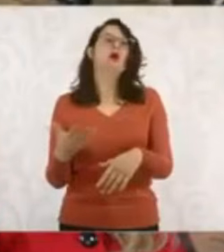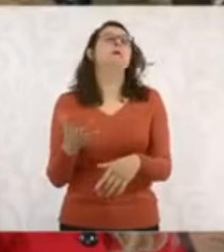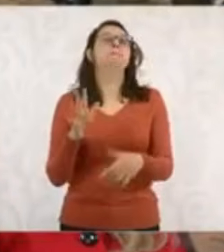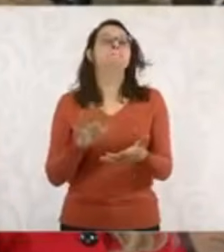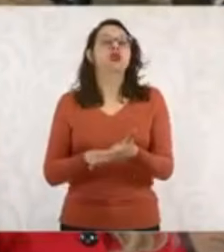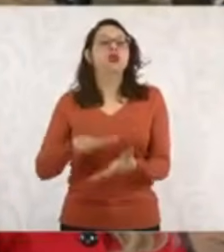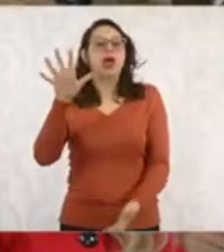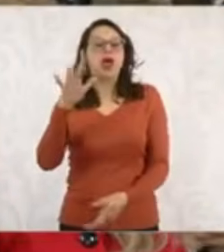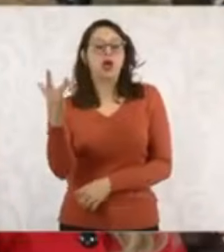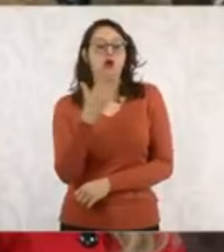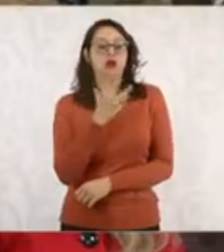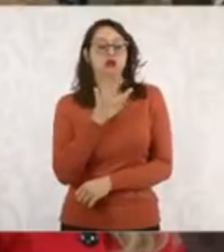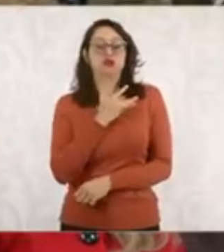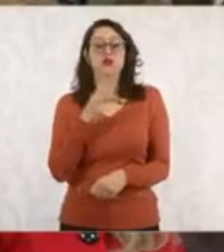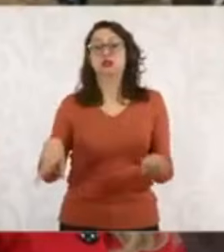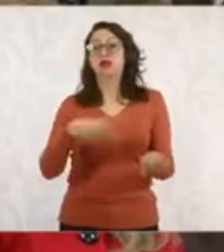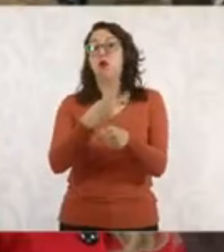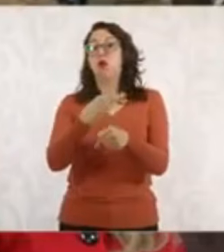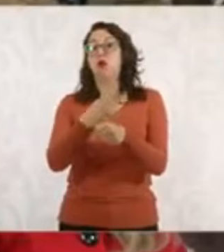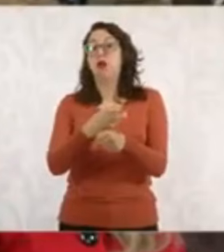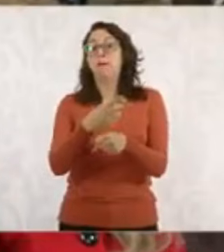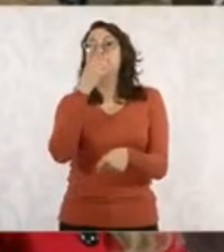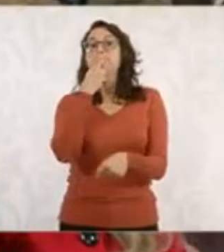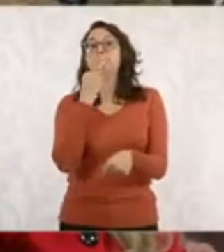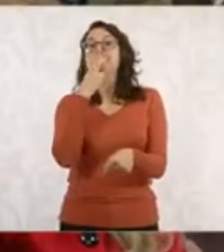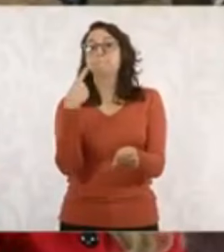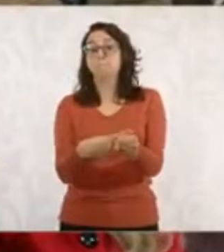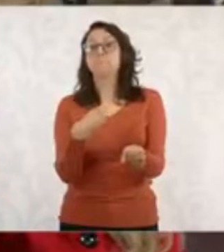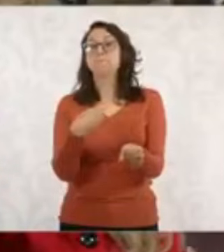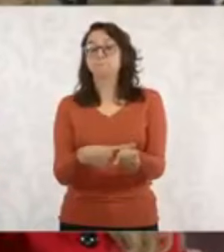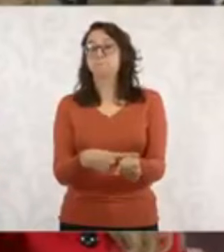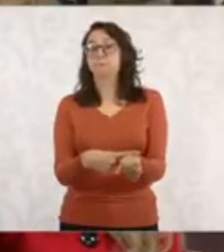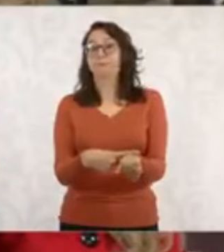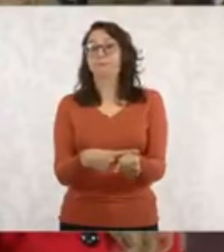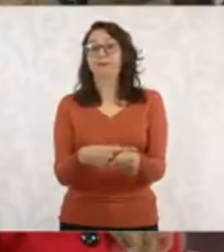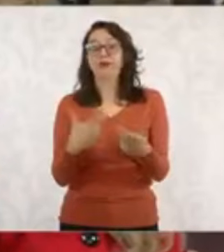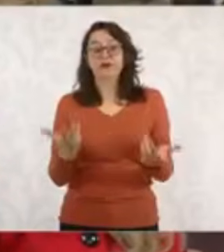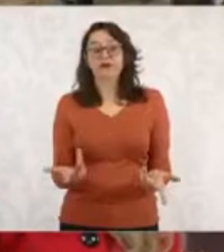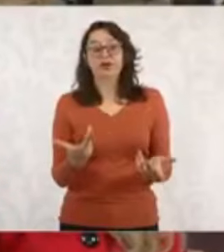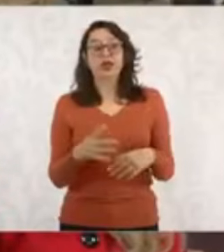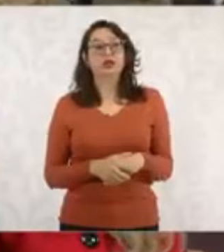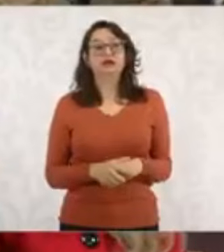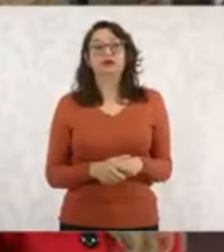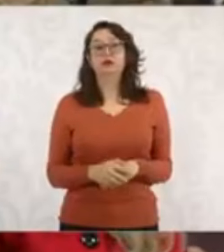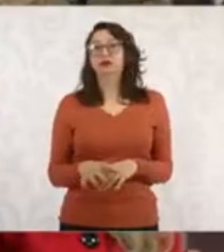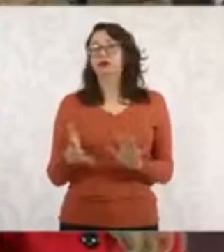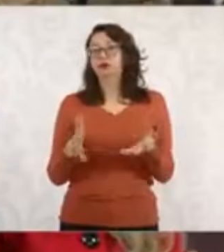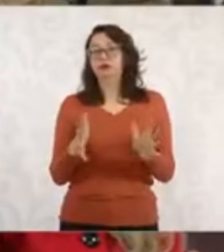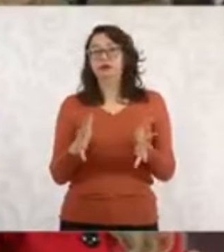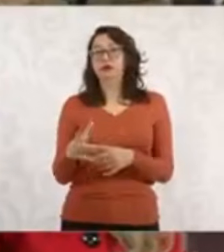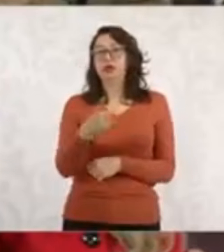y después viene la diabetes. Simplemente en Hay cerca